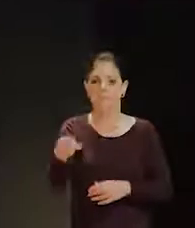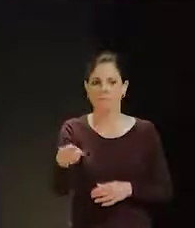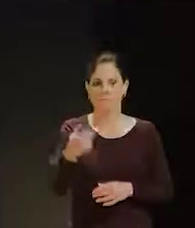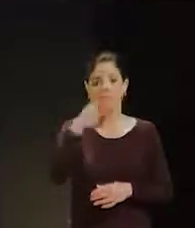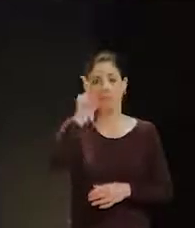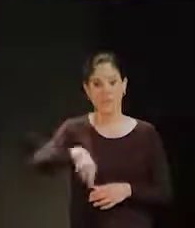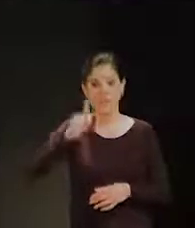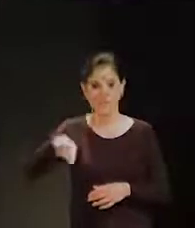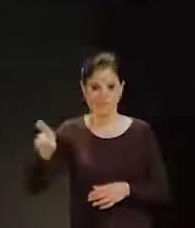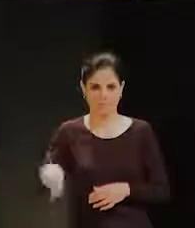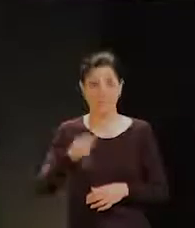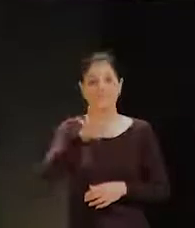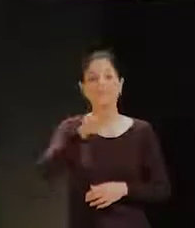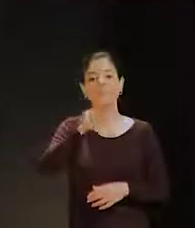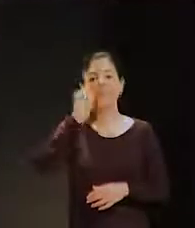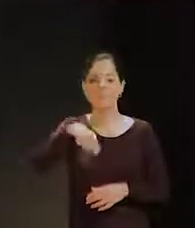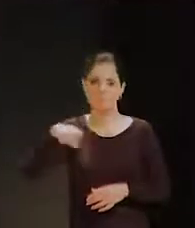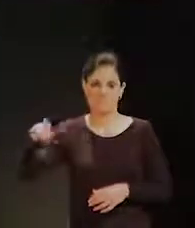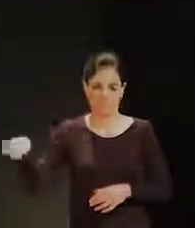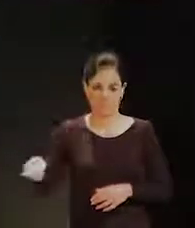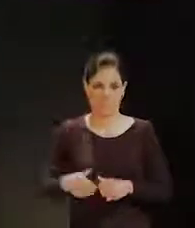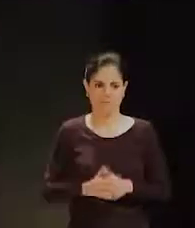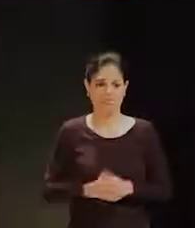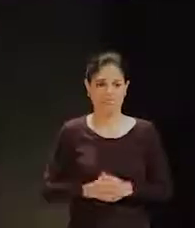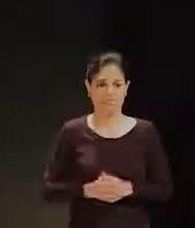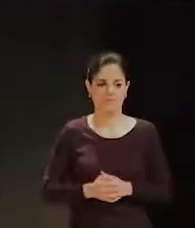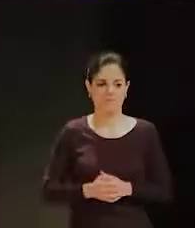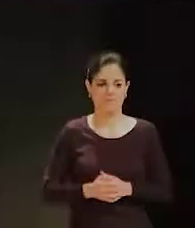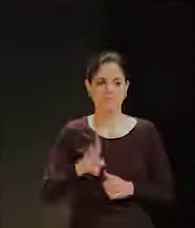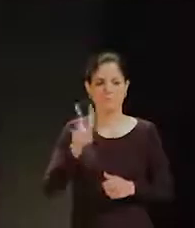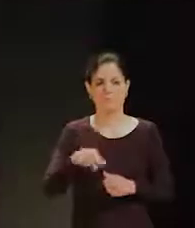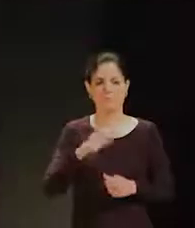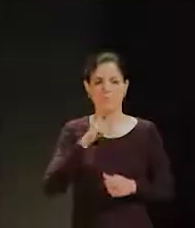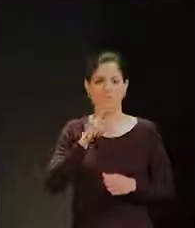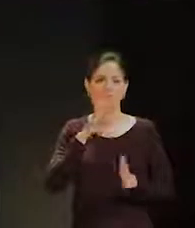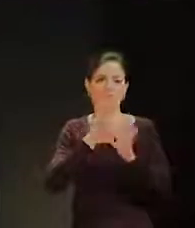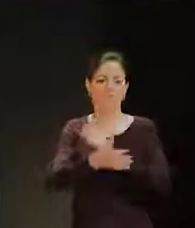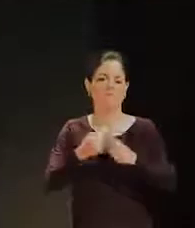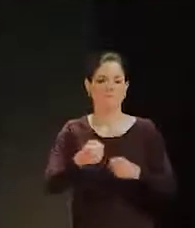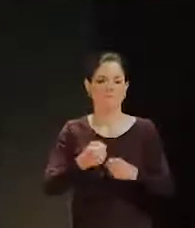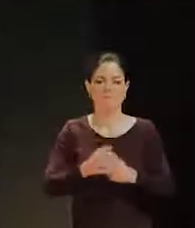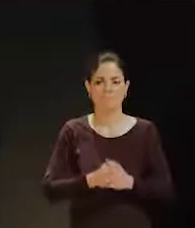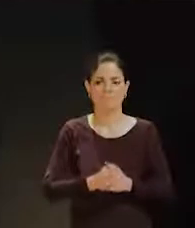25 euros. ¿Al mes? 25 euros al mes. Un pasaporte vale